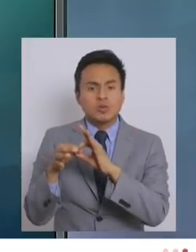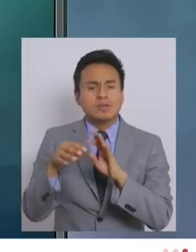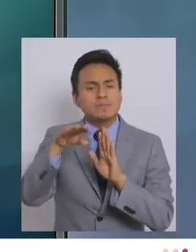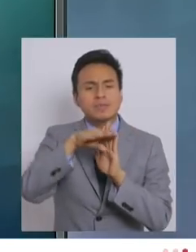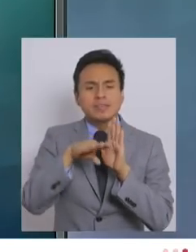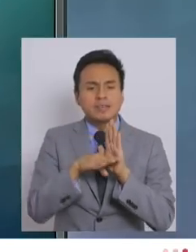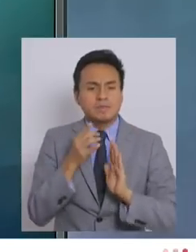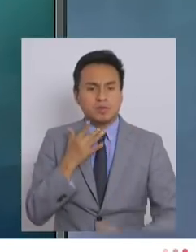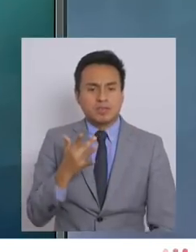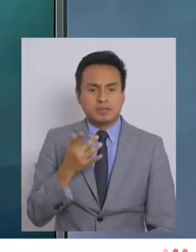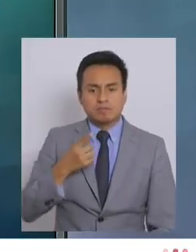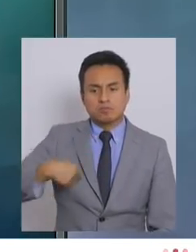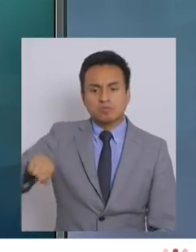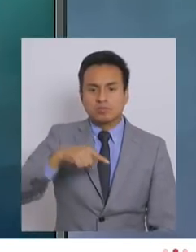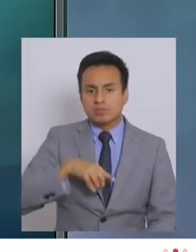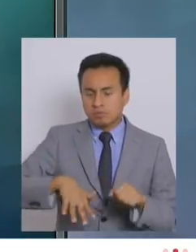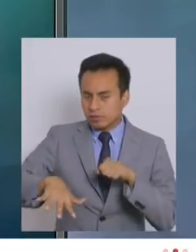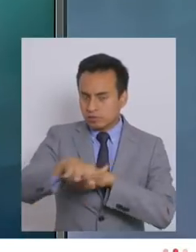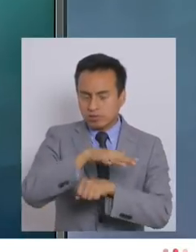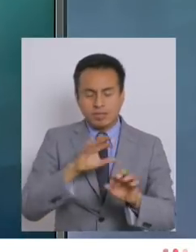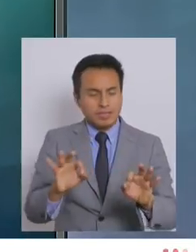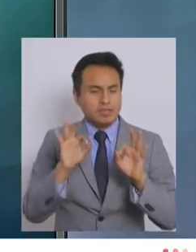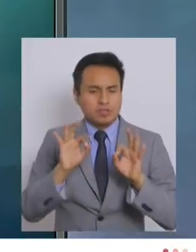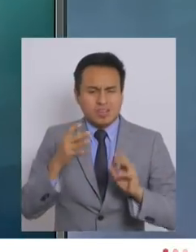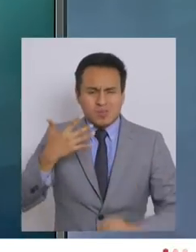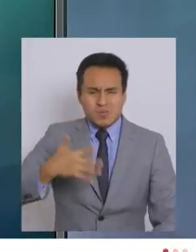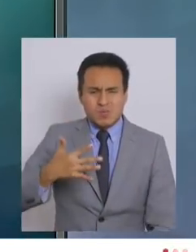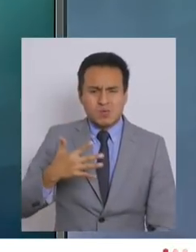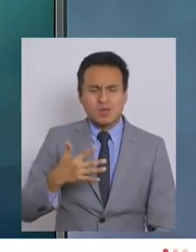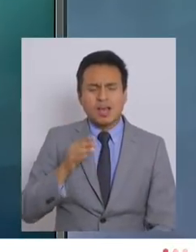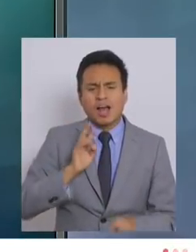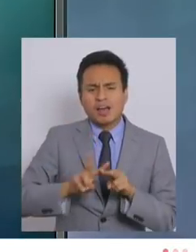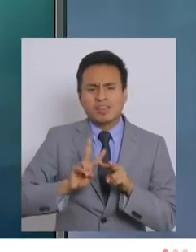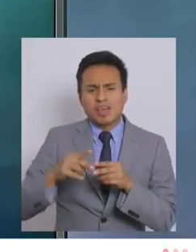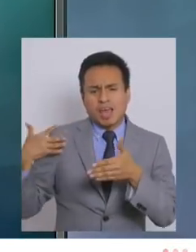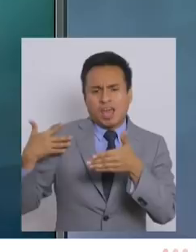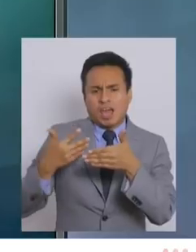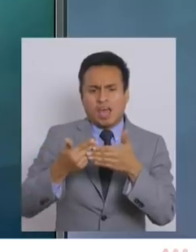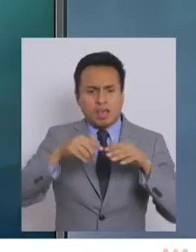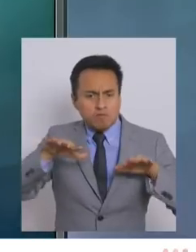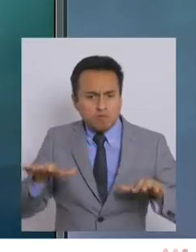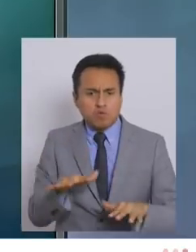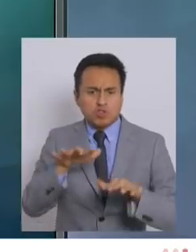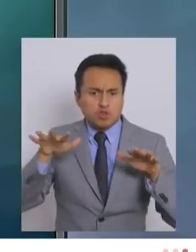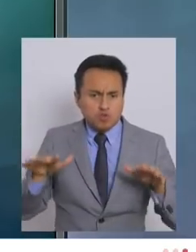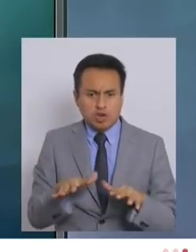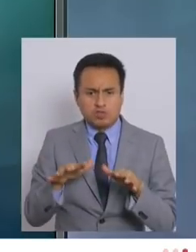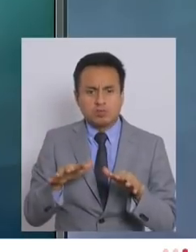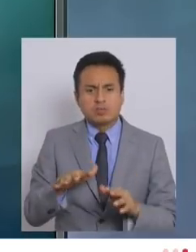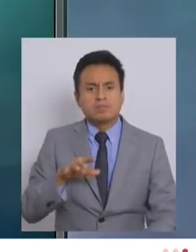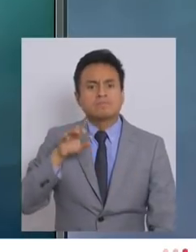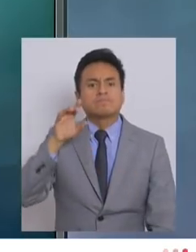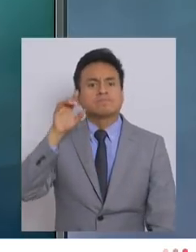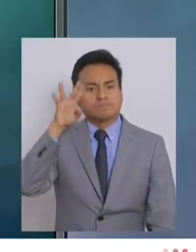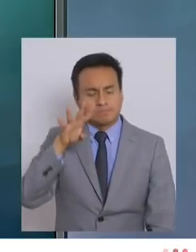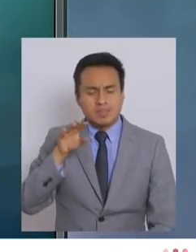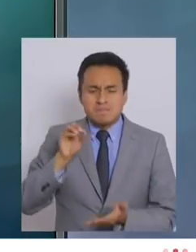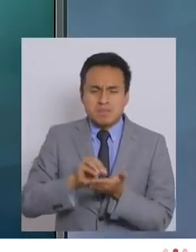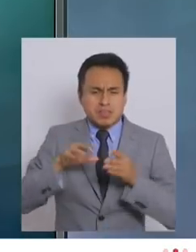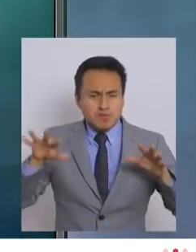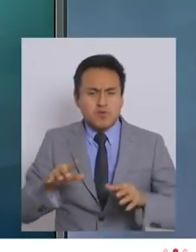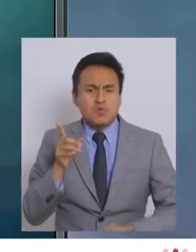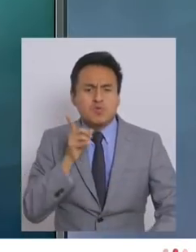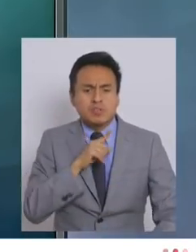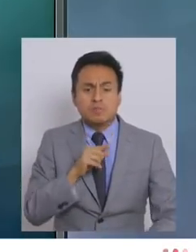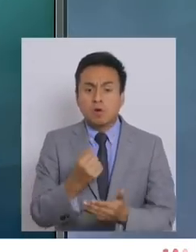medidas es porque estamos en una situación excepcional sabemos que hemos hecho muchísimos esfuerzos y queremos seguir haciendo esos últimos esfuerzos les pedimos